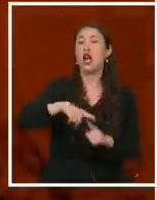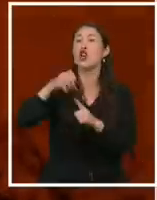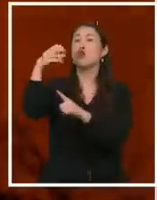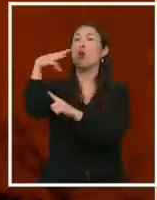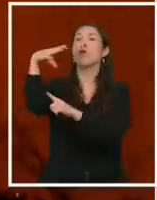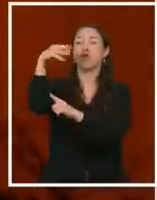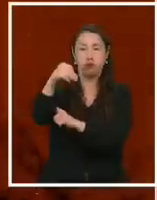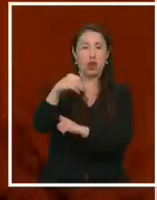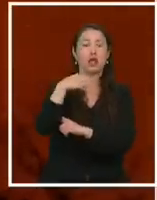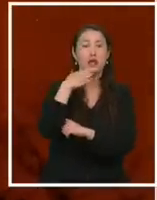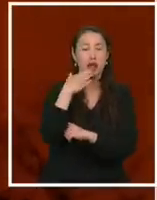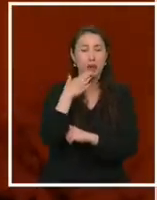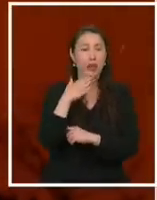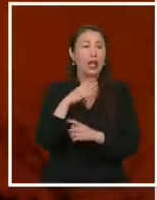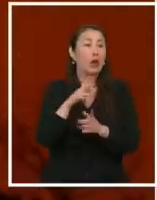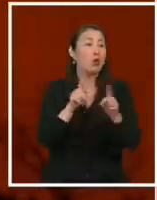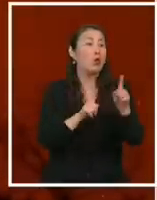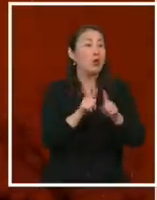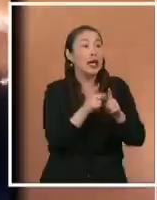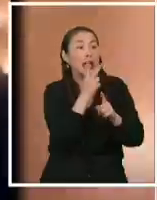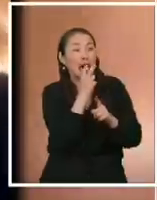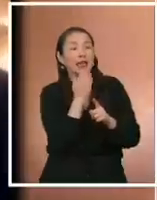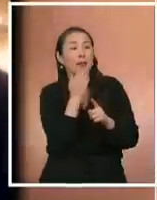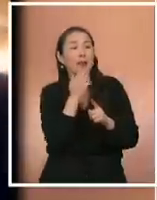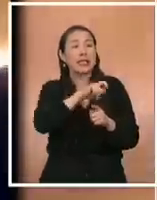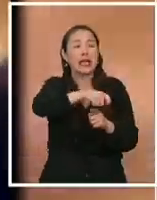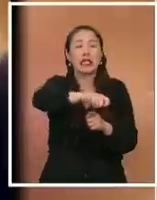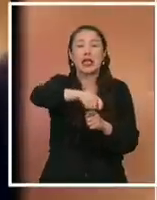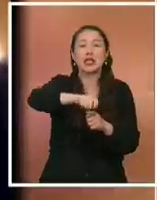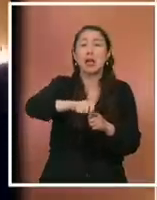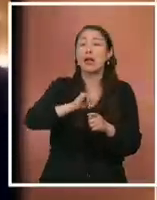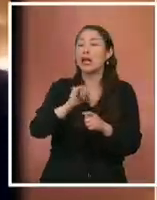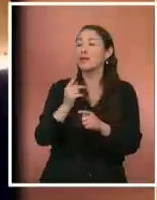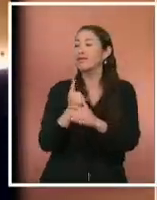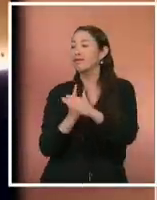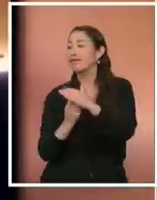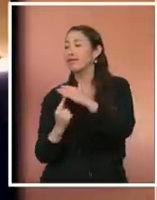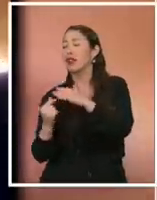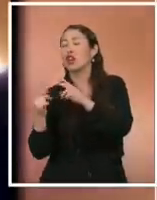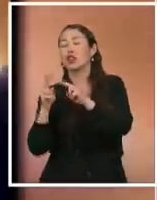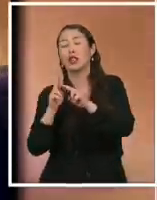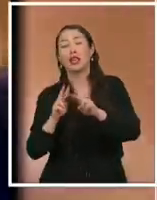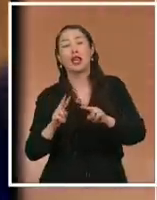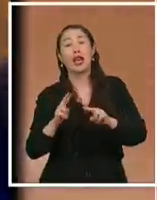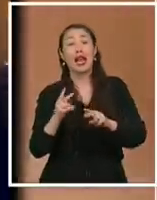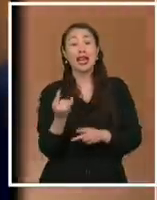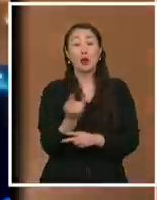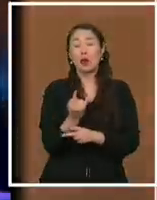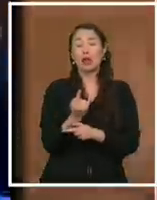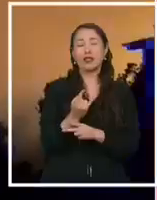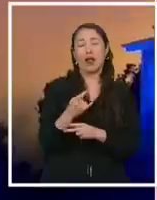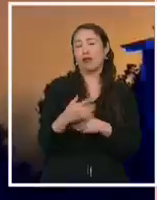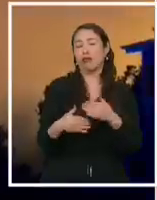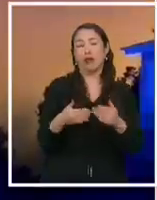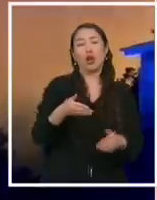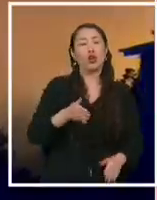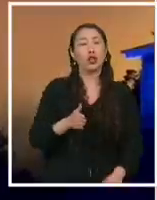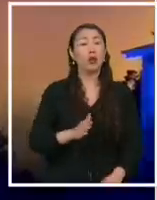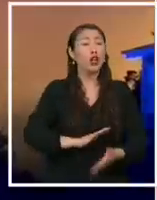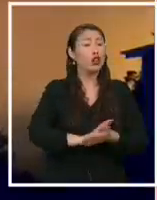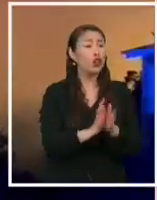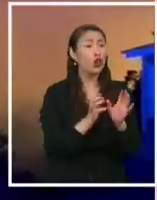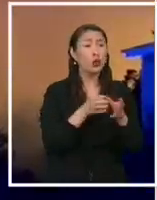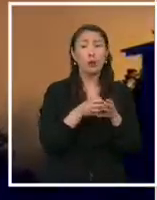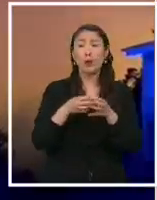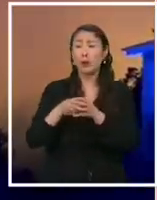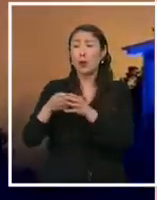inflamables en torno a la vivienda también retirarlos y evacuar con tranquilidad. Todavía estamos en desarrollo de la emergencia. Todos los equipos están desplegados y todas